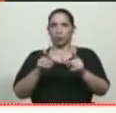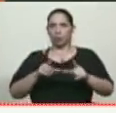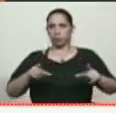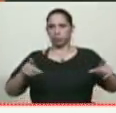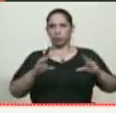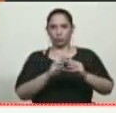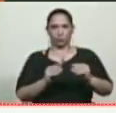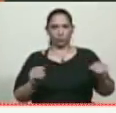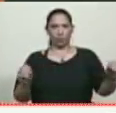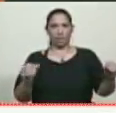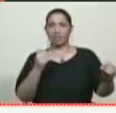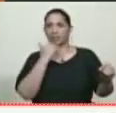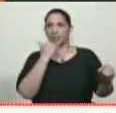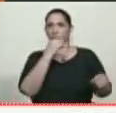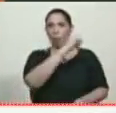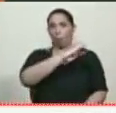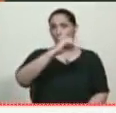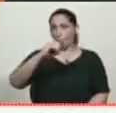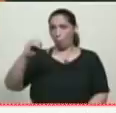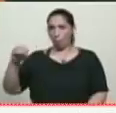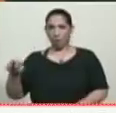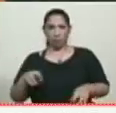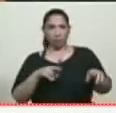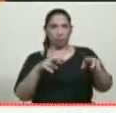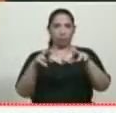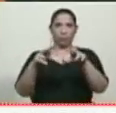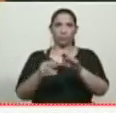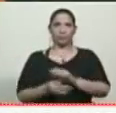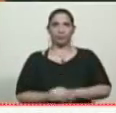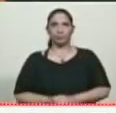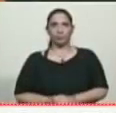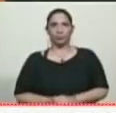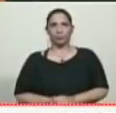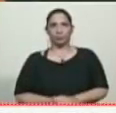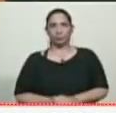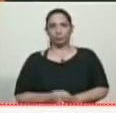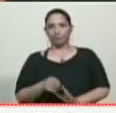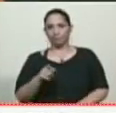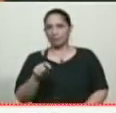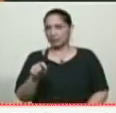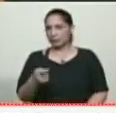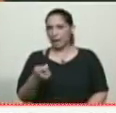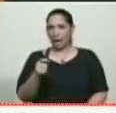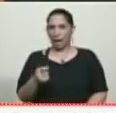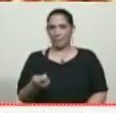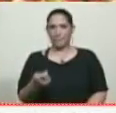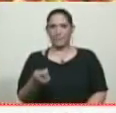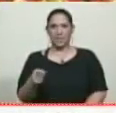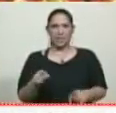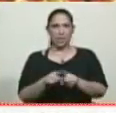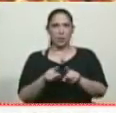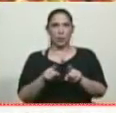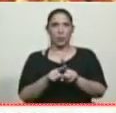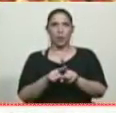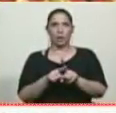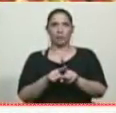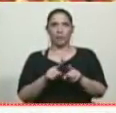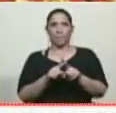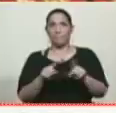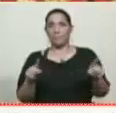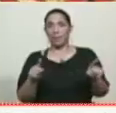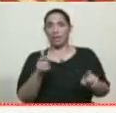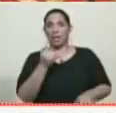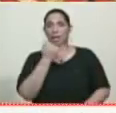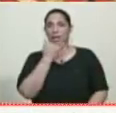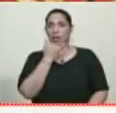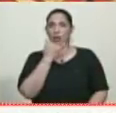afluentes del Orinoco, Meta, Apure, todo eso. Es decir, es una llave estratégica. Pero el error es que lo coloca en Trinidad, que en